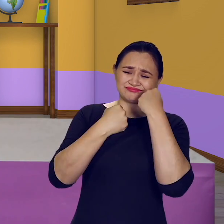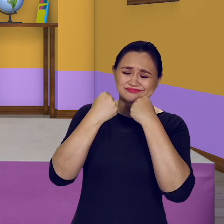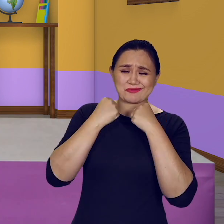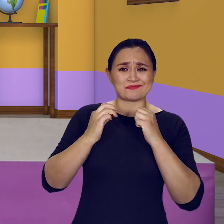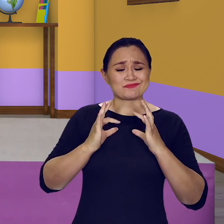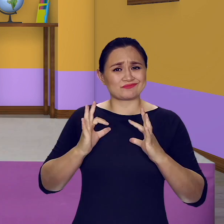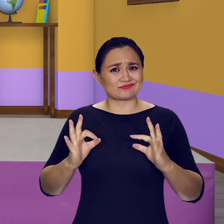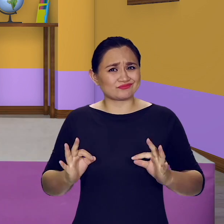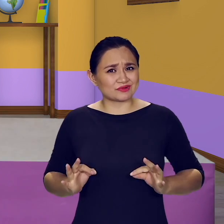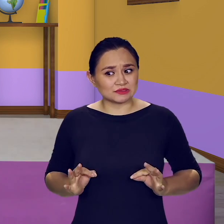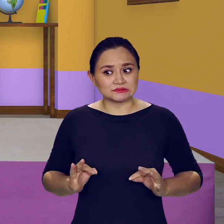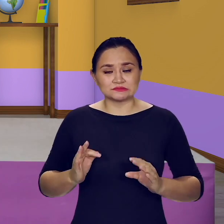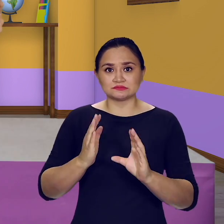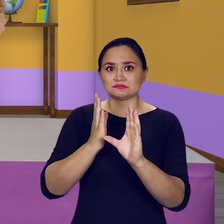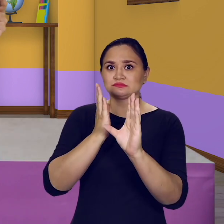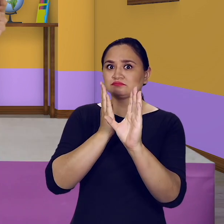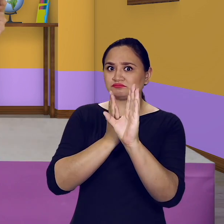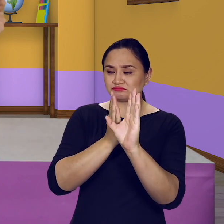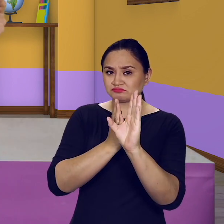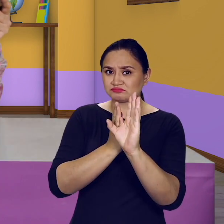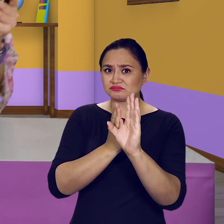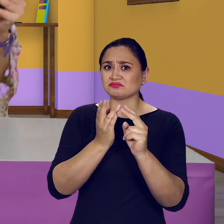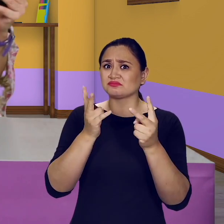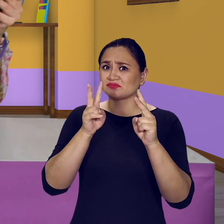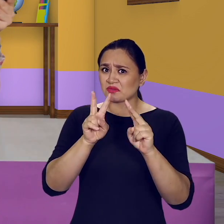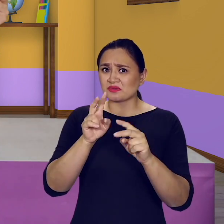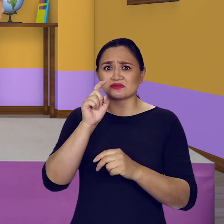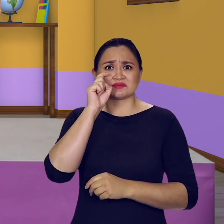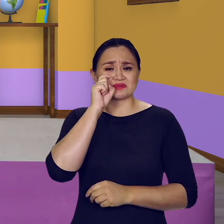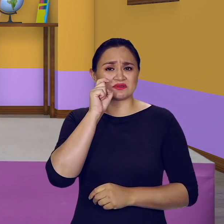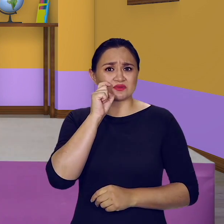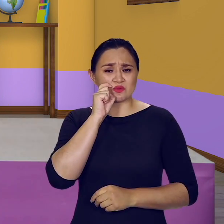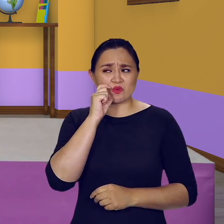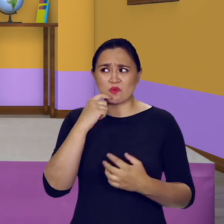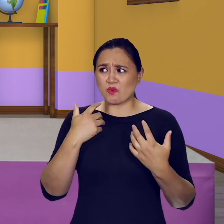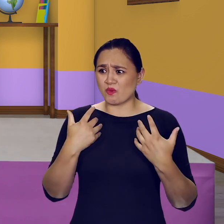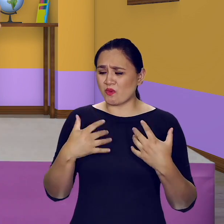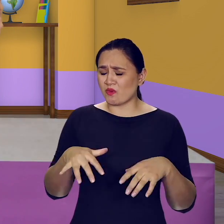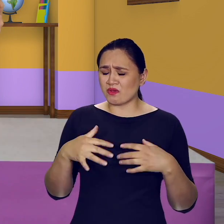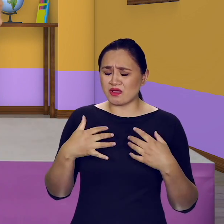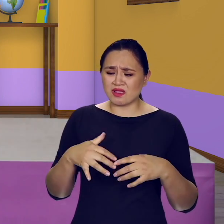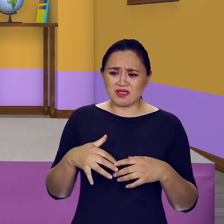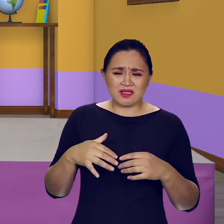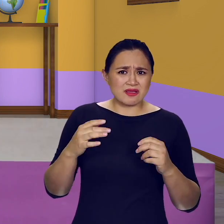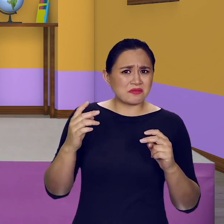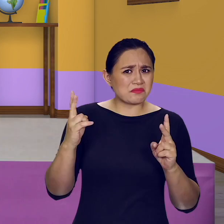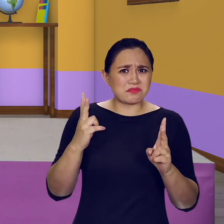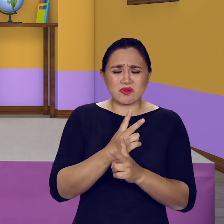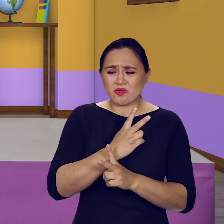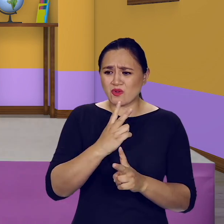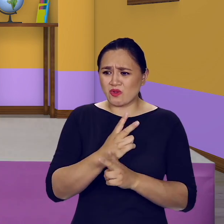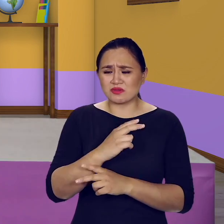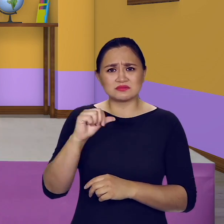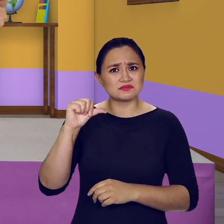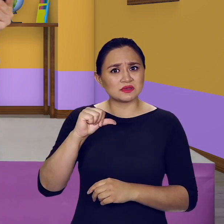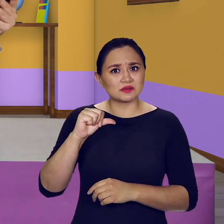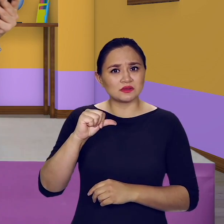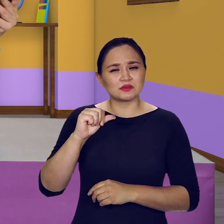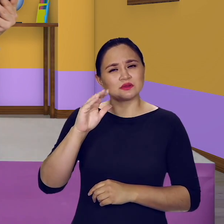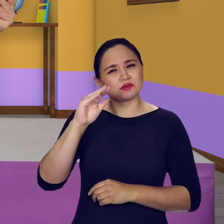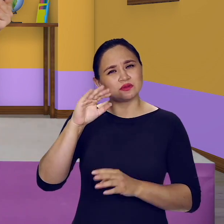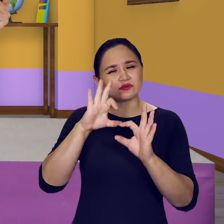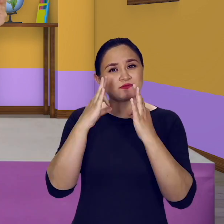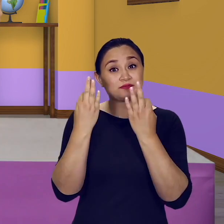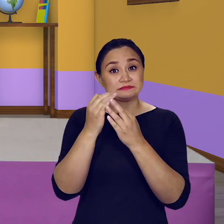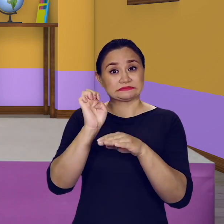agresiones físicas, psicológicas y sexuales. ¡Esto es terrible! Hola,